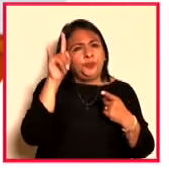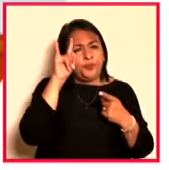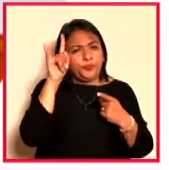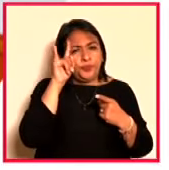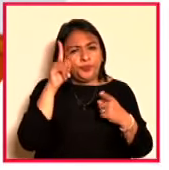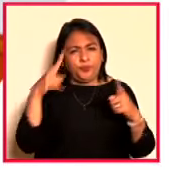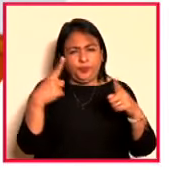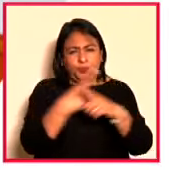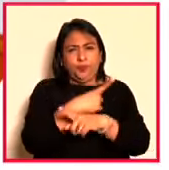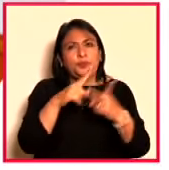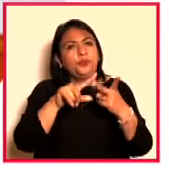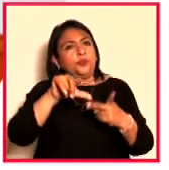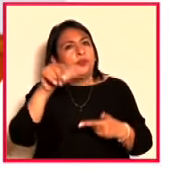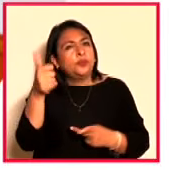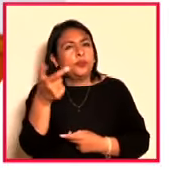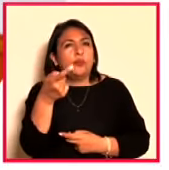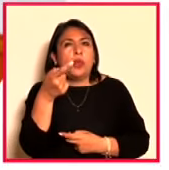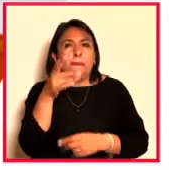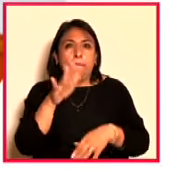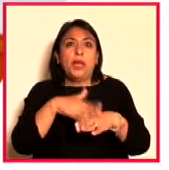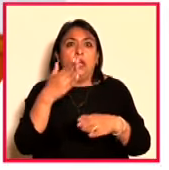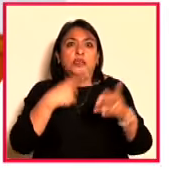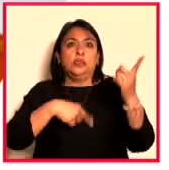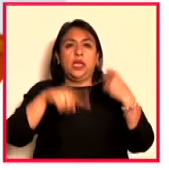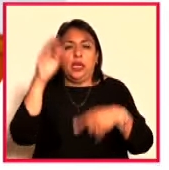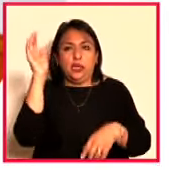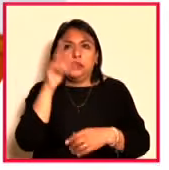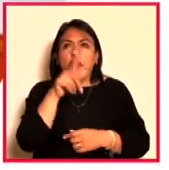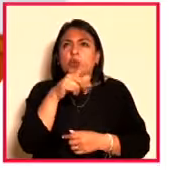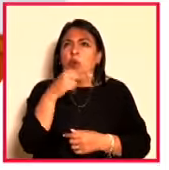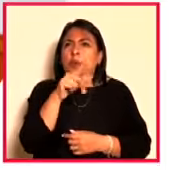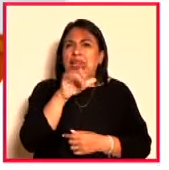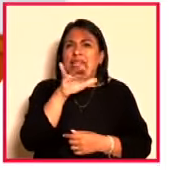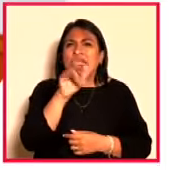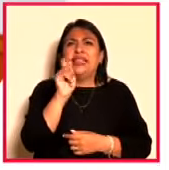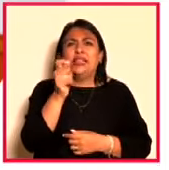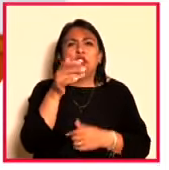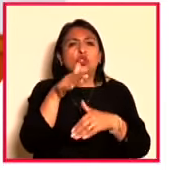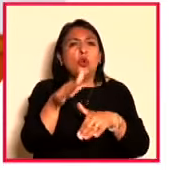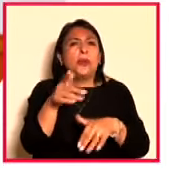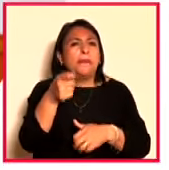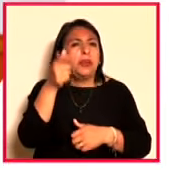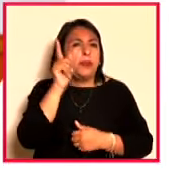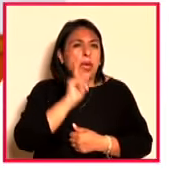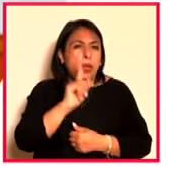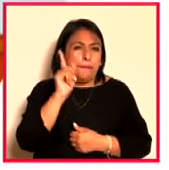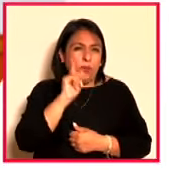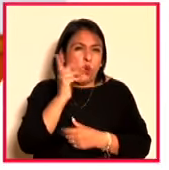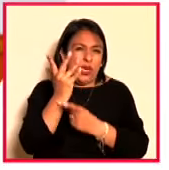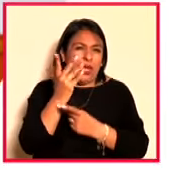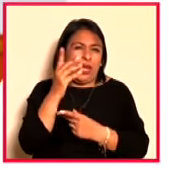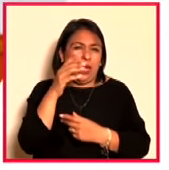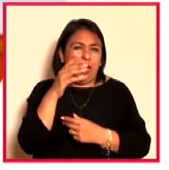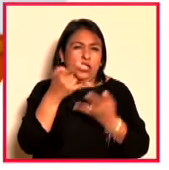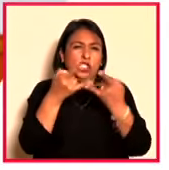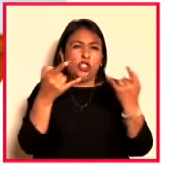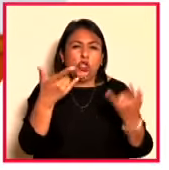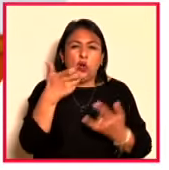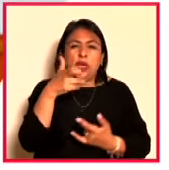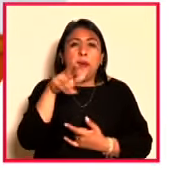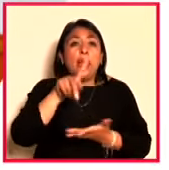otra que ha tenido un poco más éxito se llama Lilith, que es sobre la primera mujer, según la mitología hebrea, que hubo en el paraíso